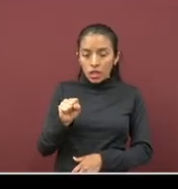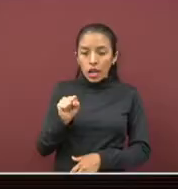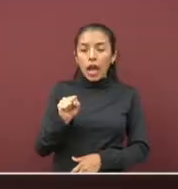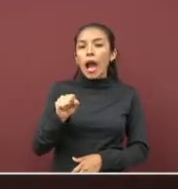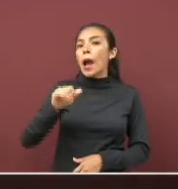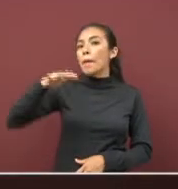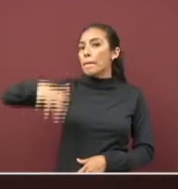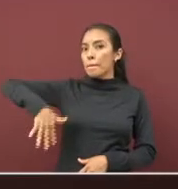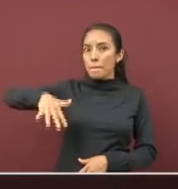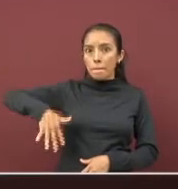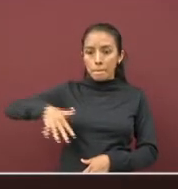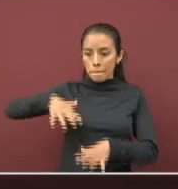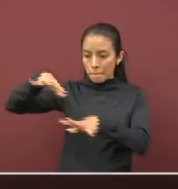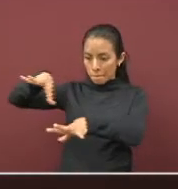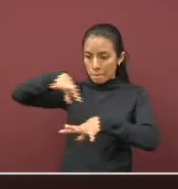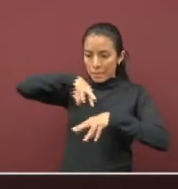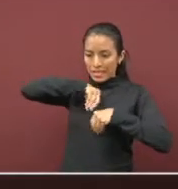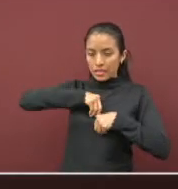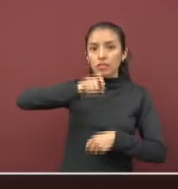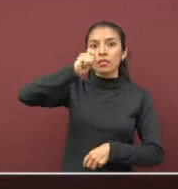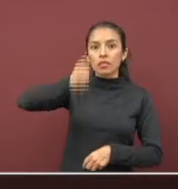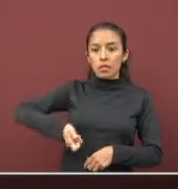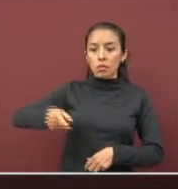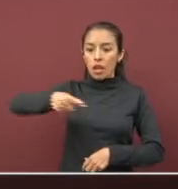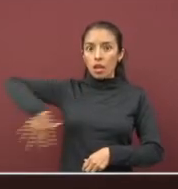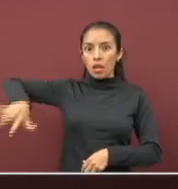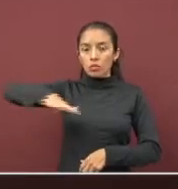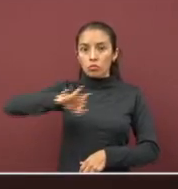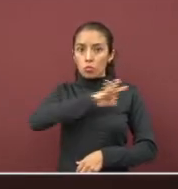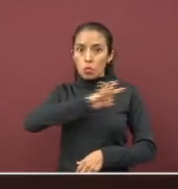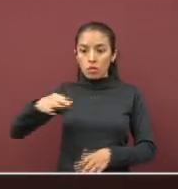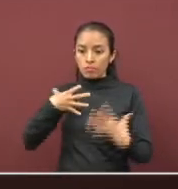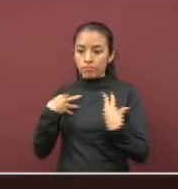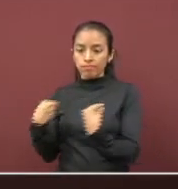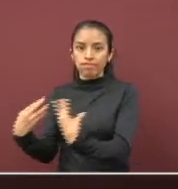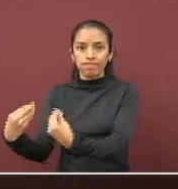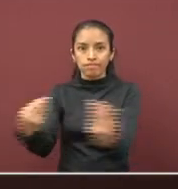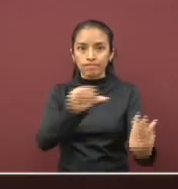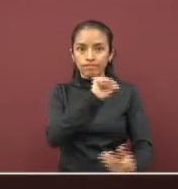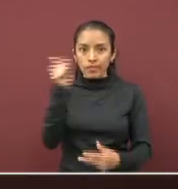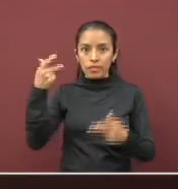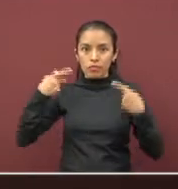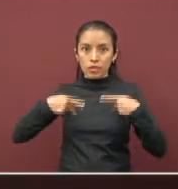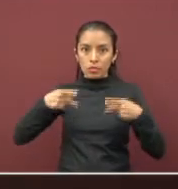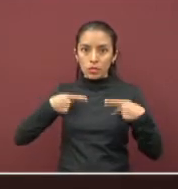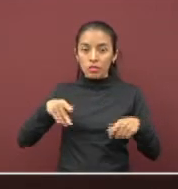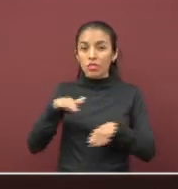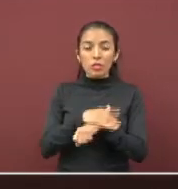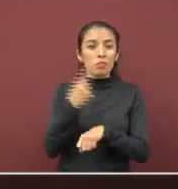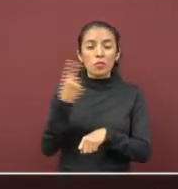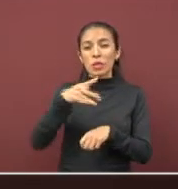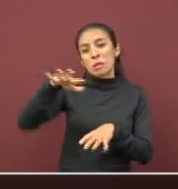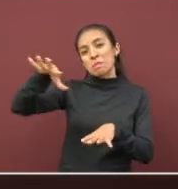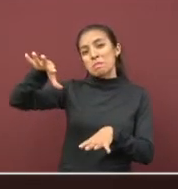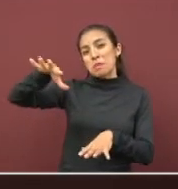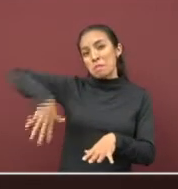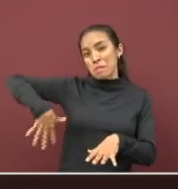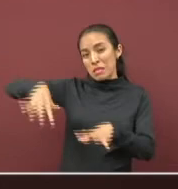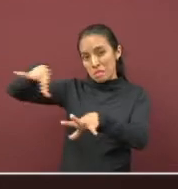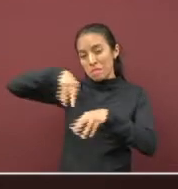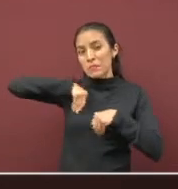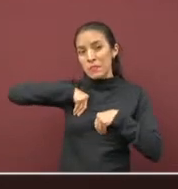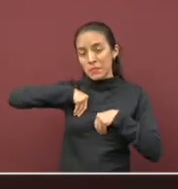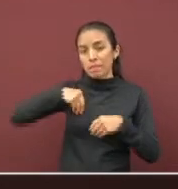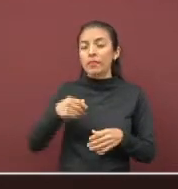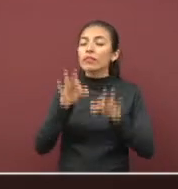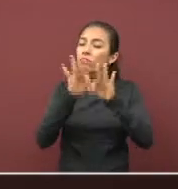actuales son los pacientes que pueden contagiar a otras personas ya que se encuentran con la enfermedad activa es muy importante